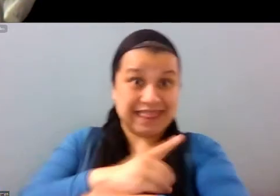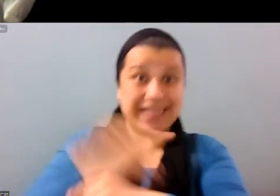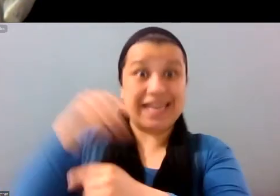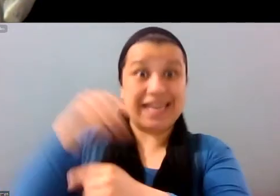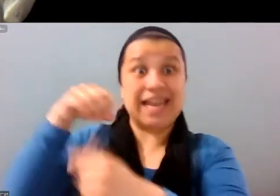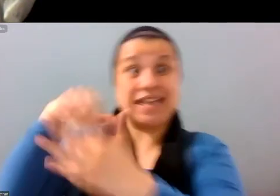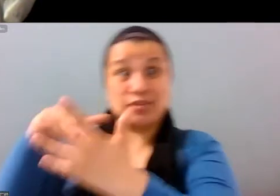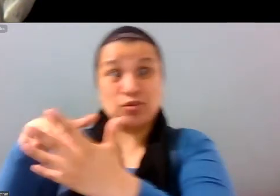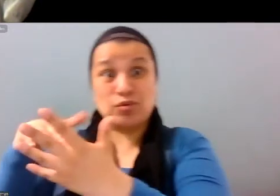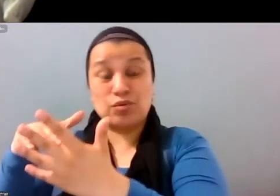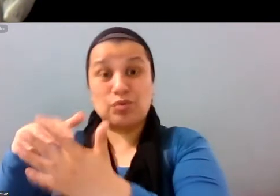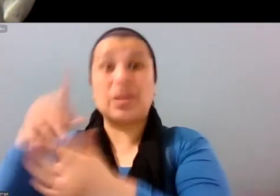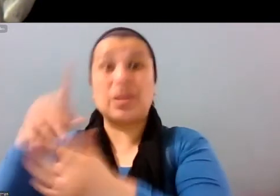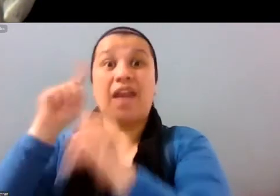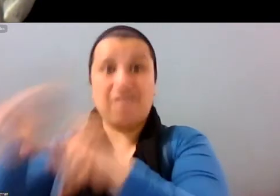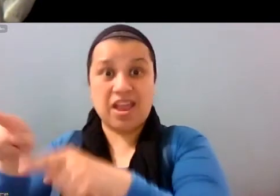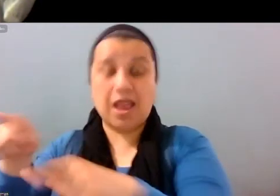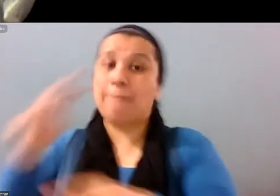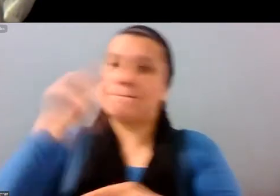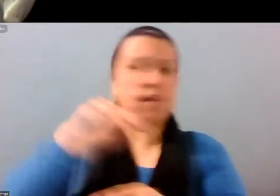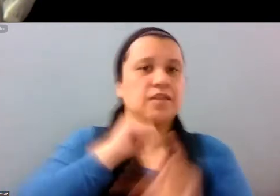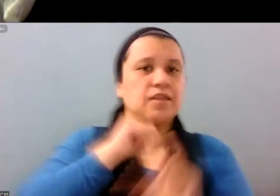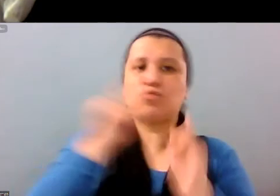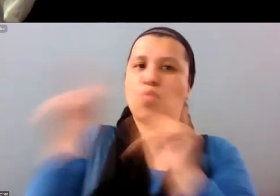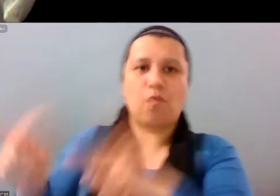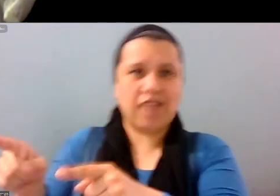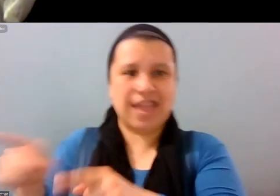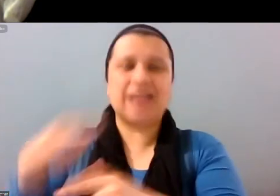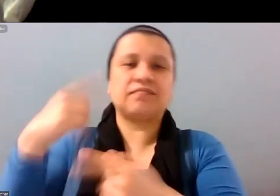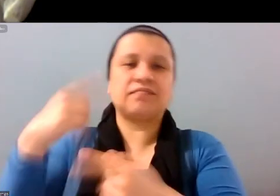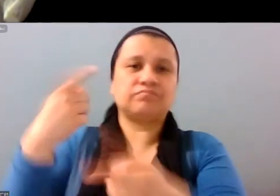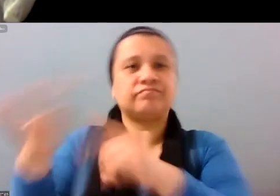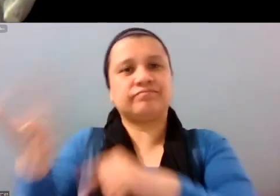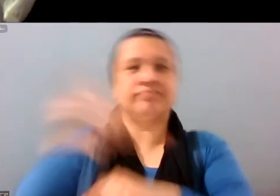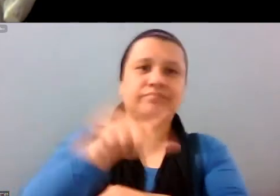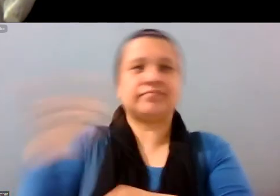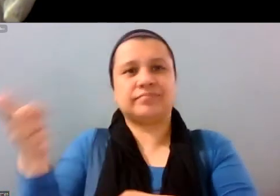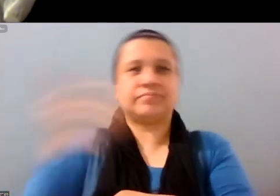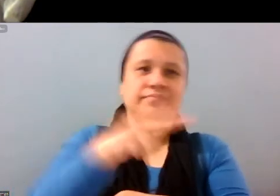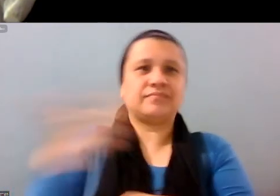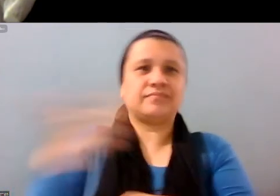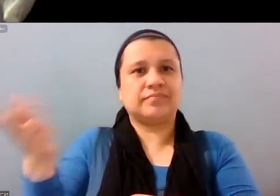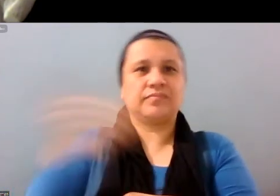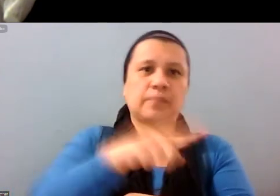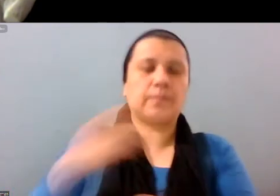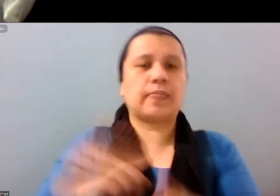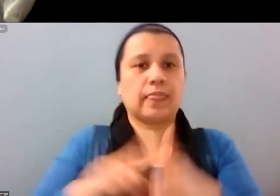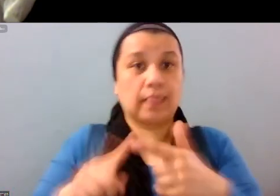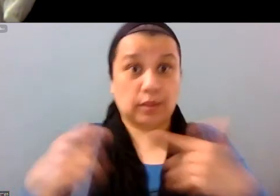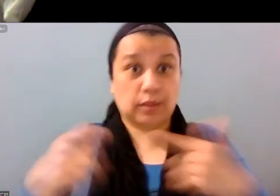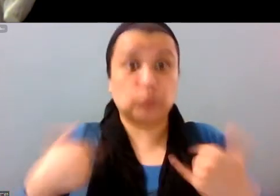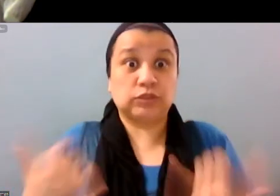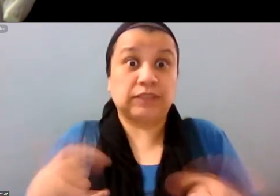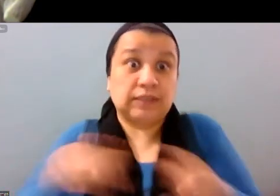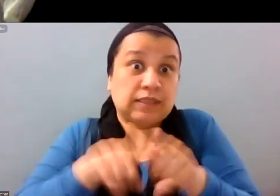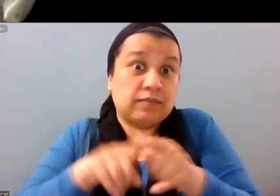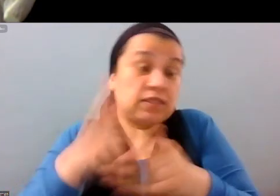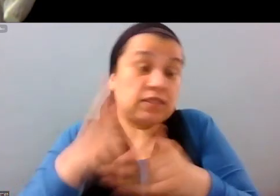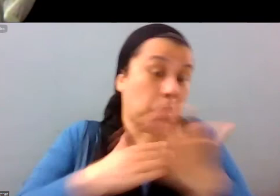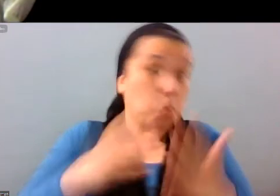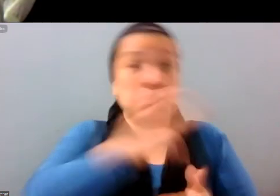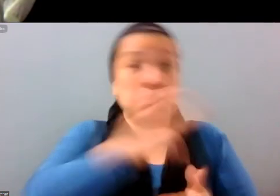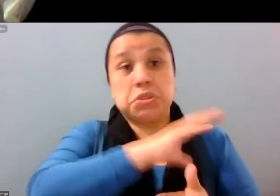iría y así iríamos generando la organización horaria con los centros educativos también mantendríamos algunas características de la